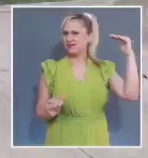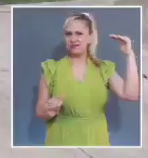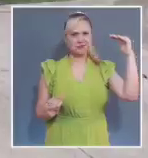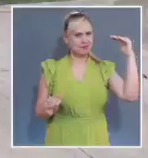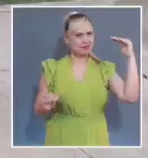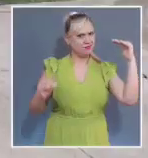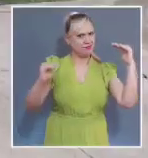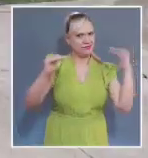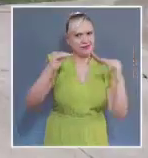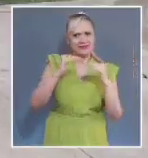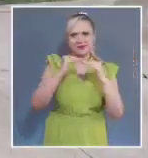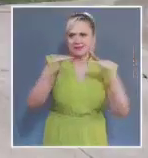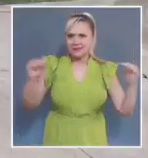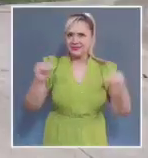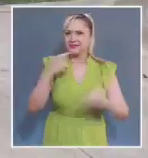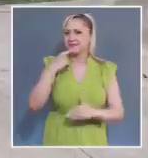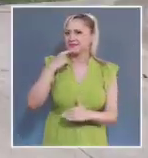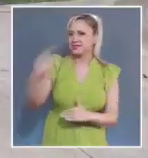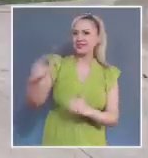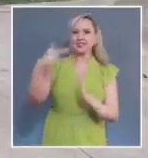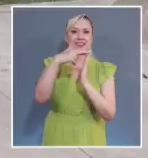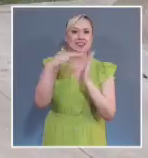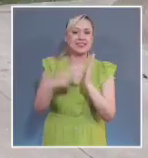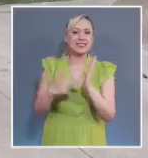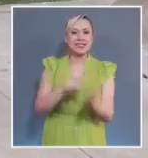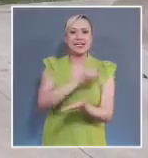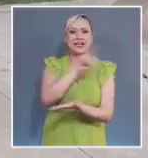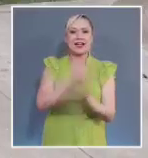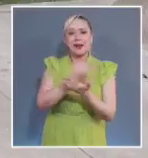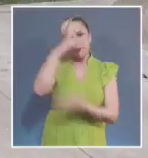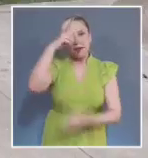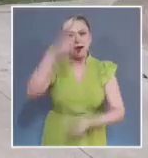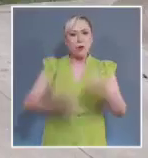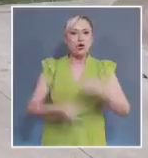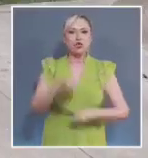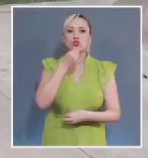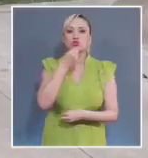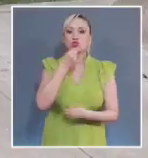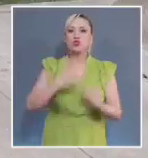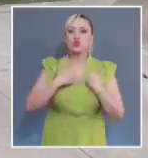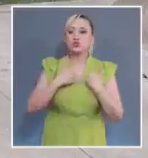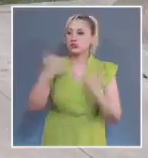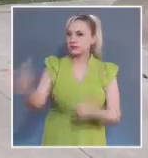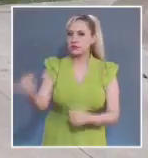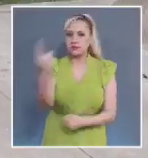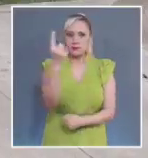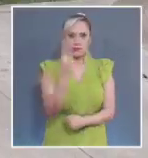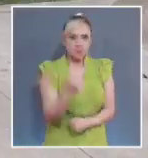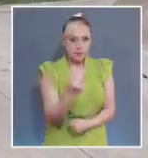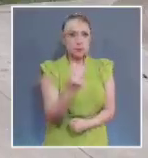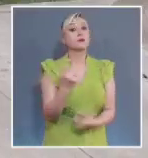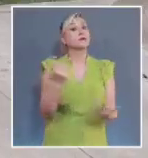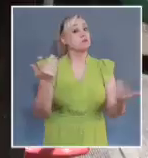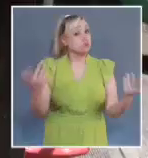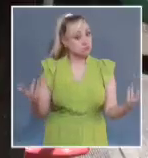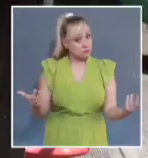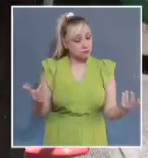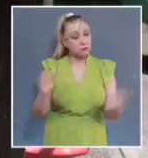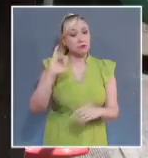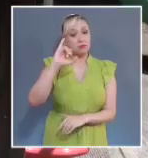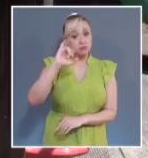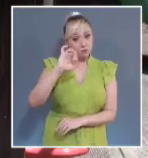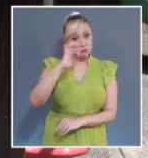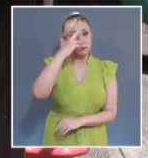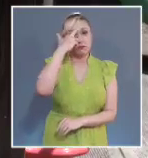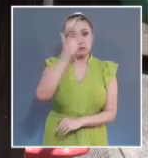con perspectiva de infancia y adolescencia. En el ámbito jurídico, revela una relación tutelar hacia las personas que